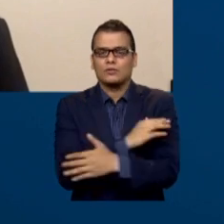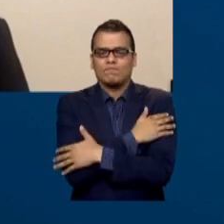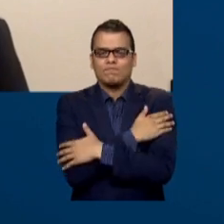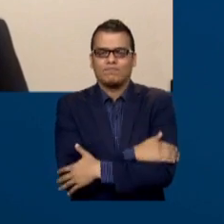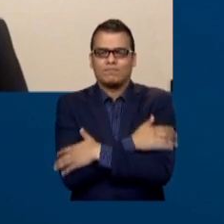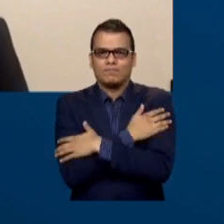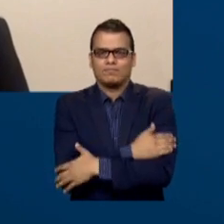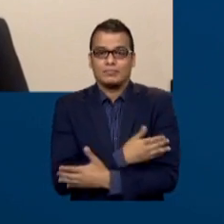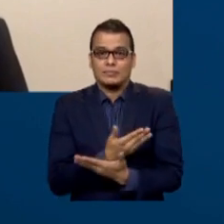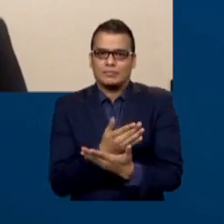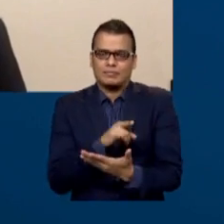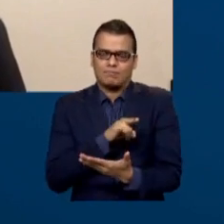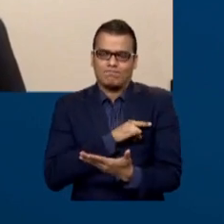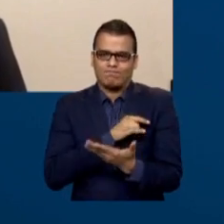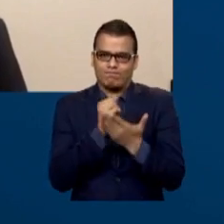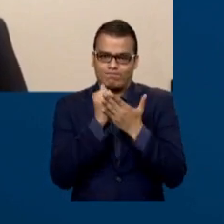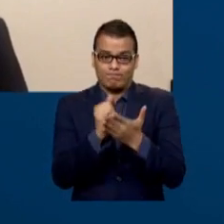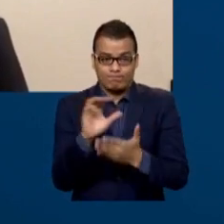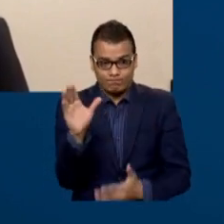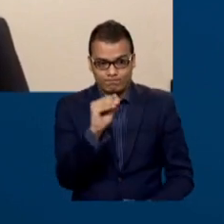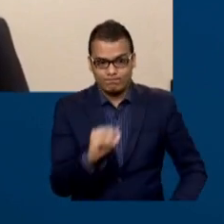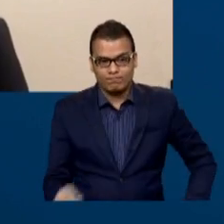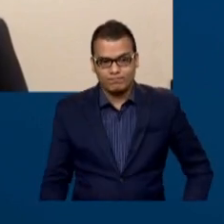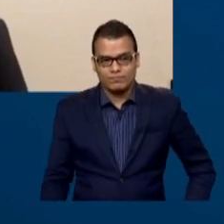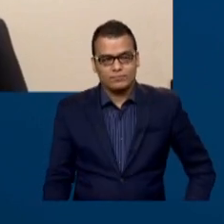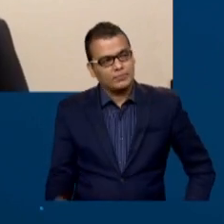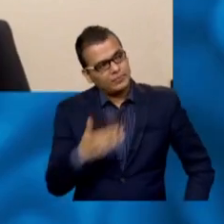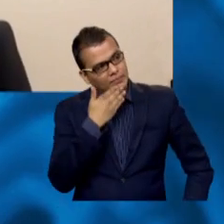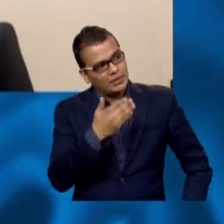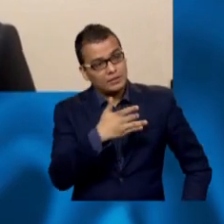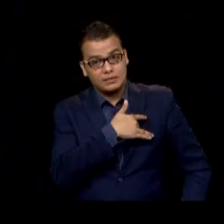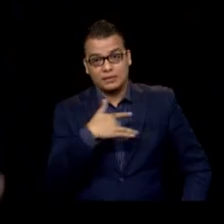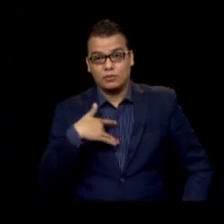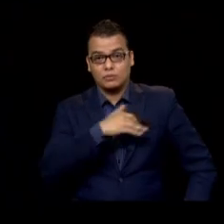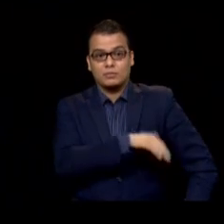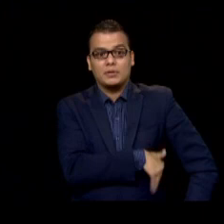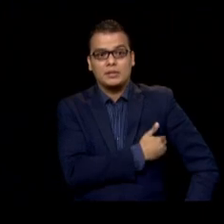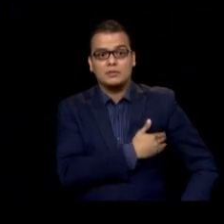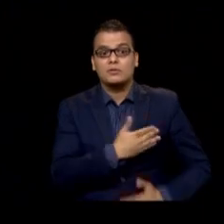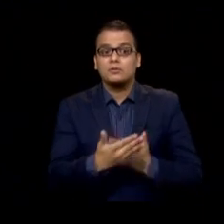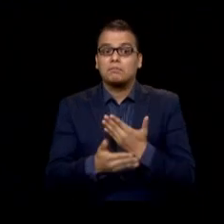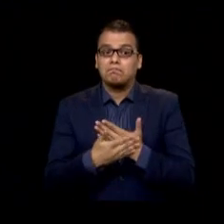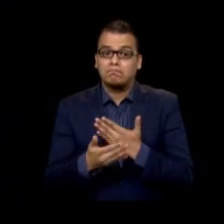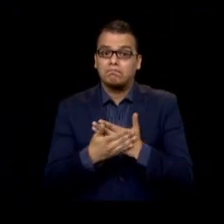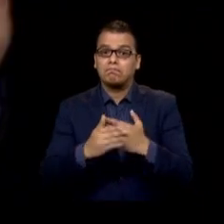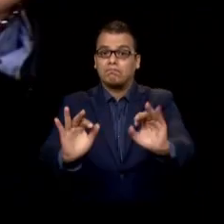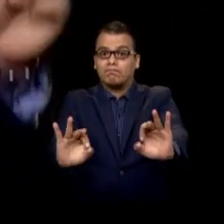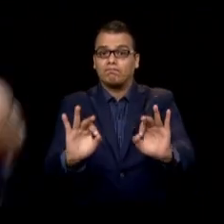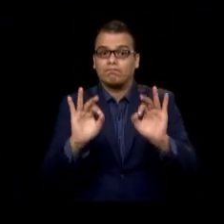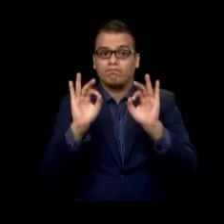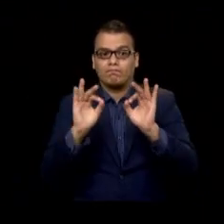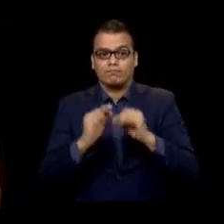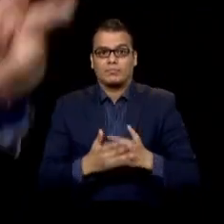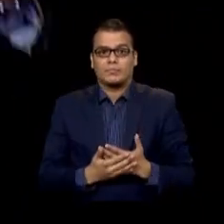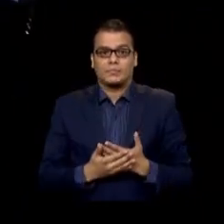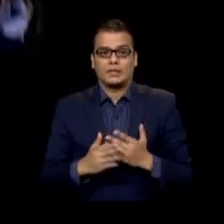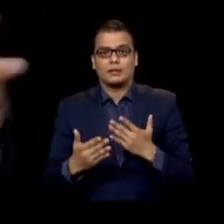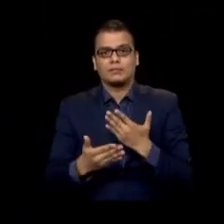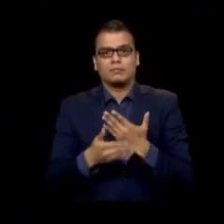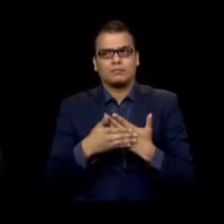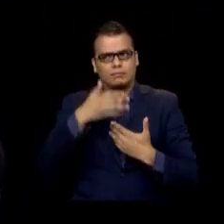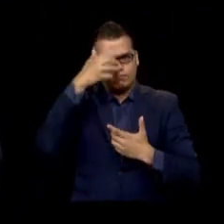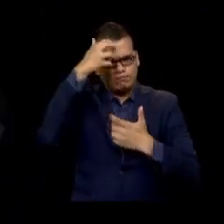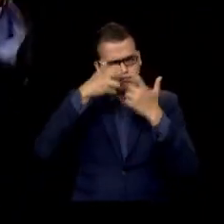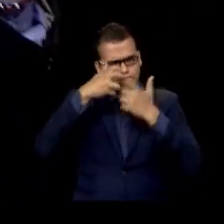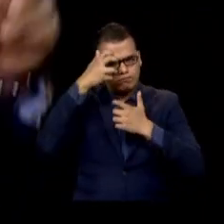sentido de colaboración. Muchas gracias. Muy bien, muchas gracias al ministro de Salud, que nos da pues noticias muy buenas, doctora, con respecto a las pruebas que veníamos hablando. A los